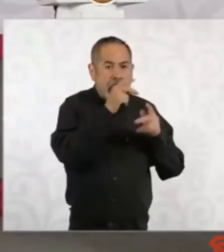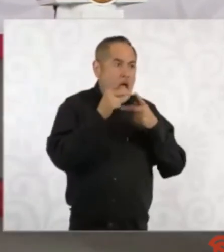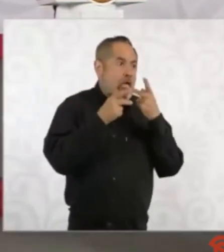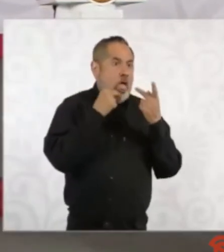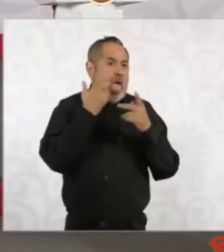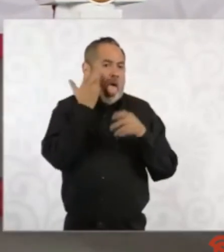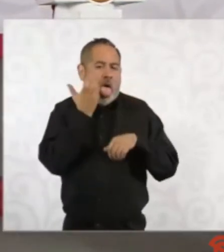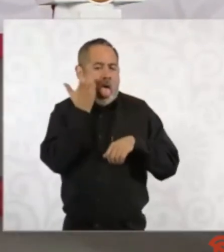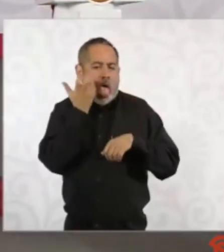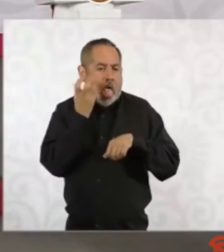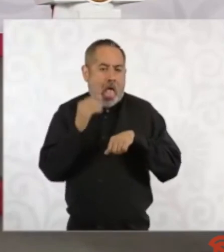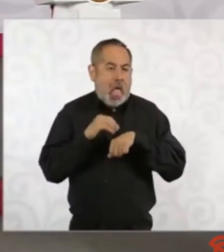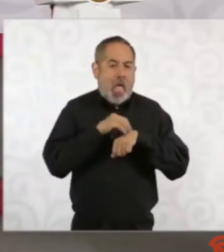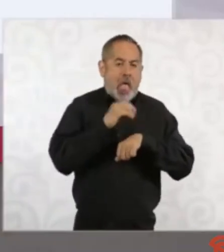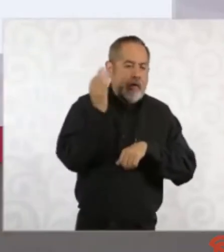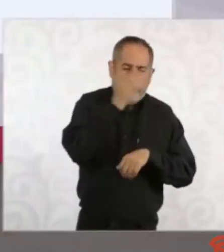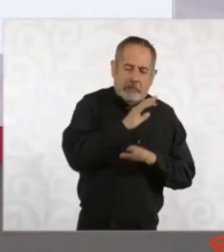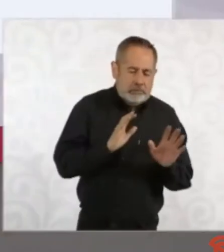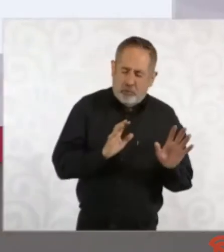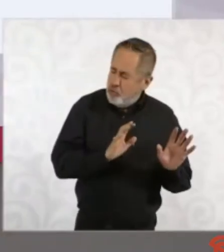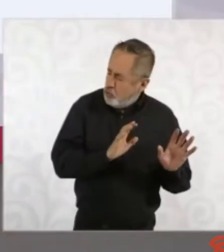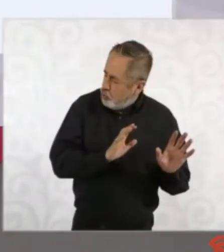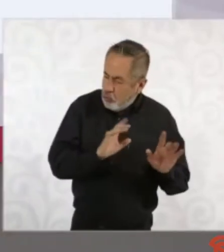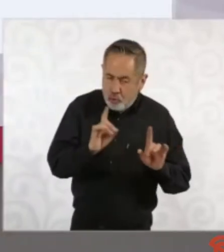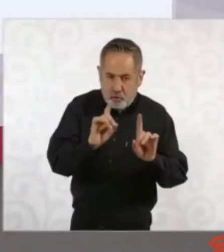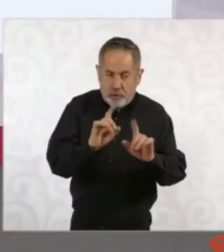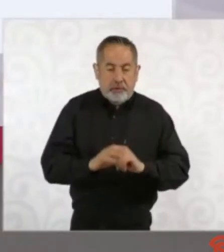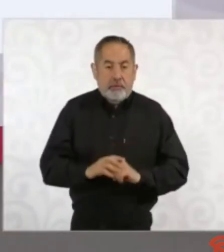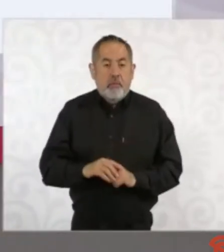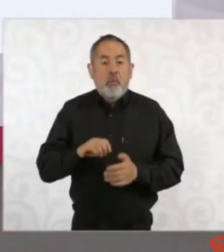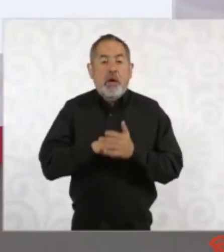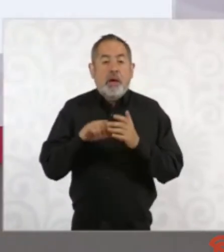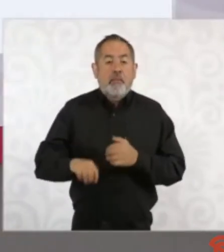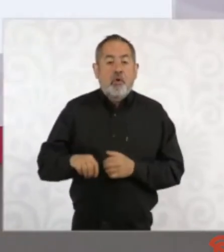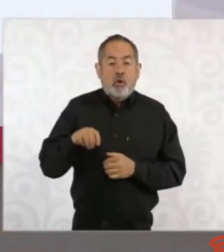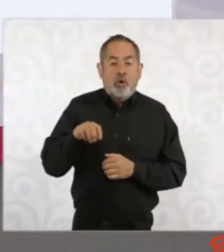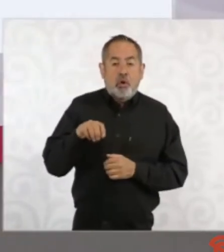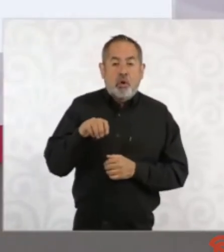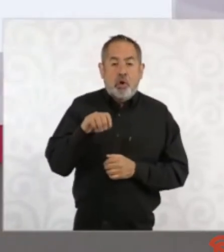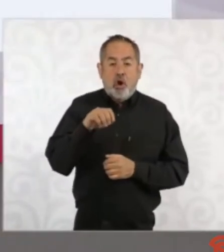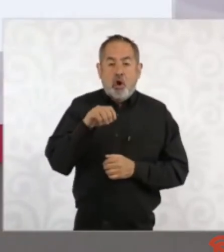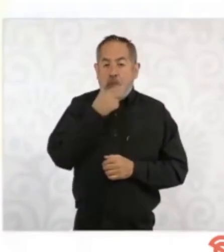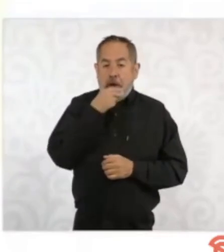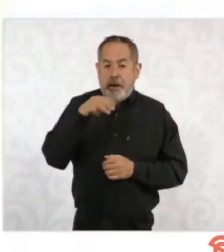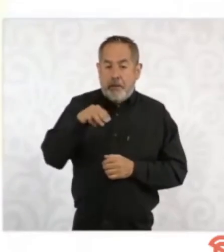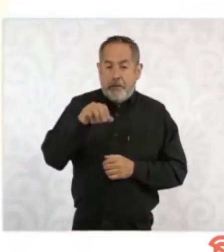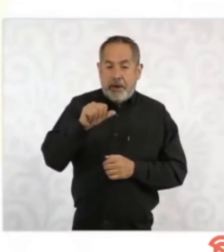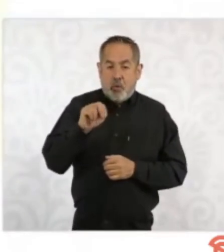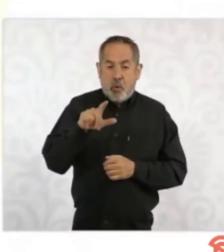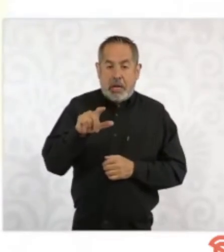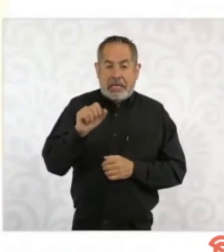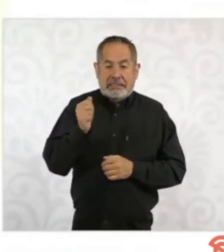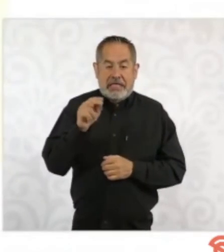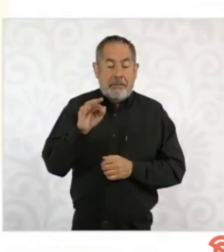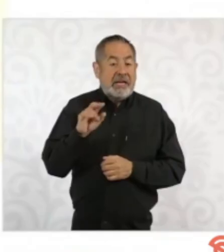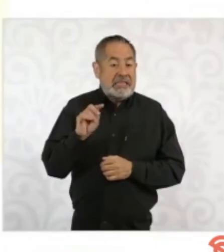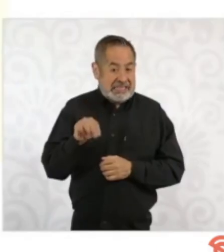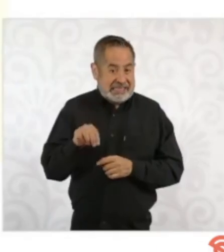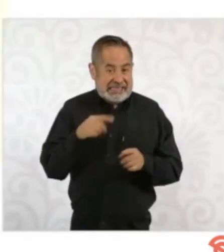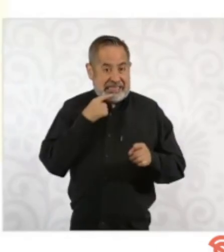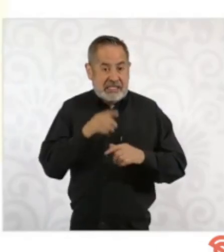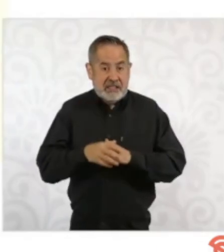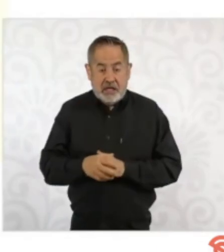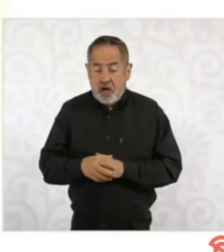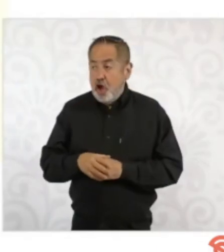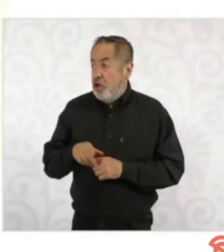que retomemos cuál es la idea. Dice, por ejemplo, Manuel López San Martín, el Estado se otorga